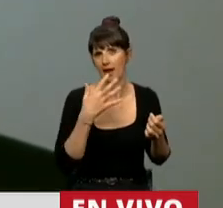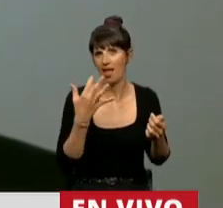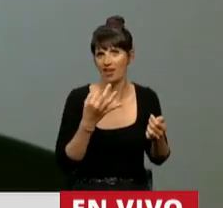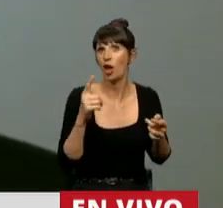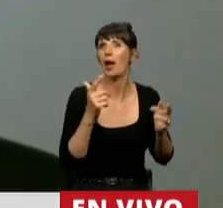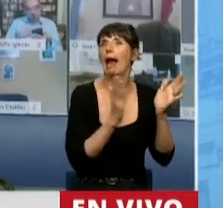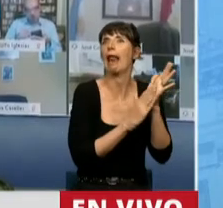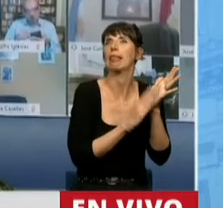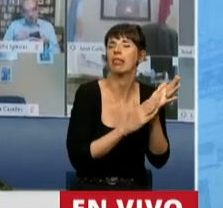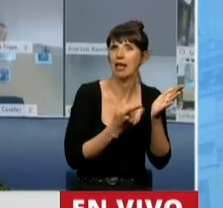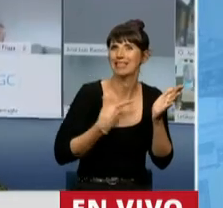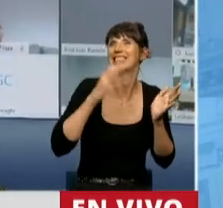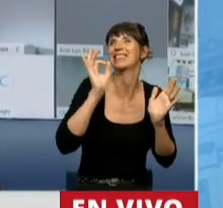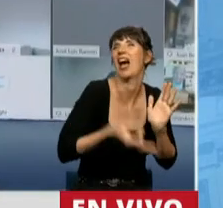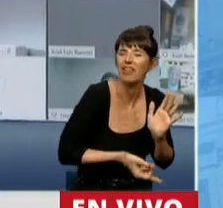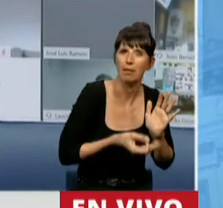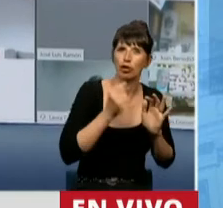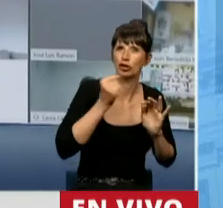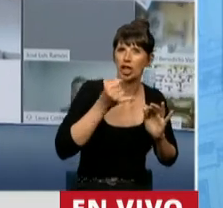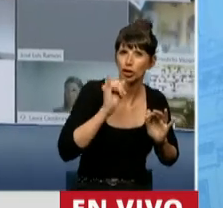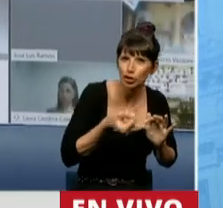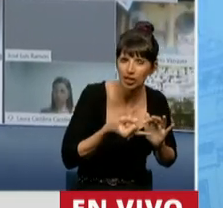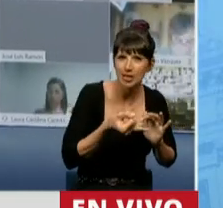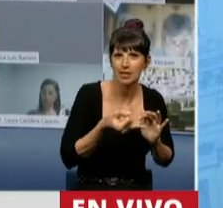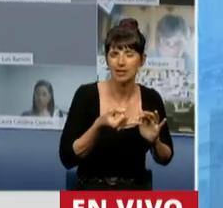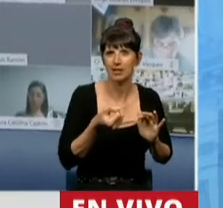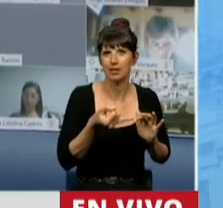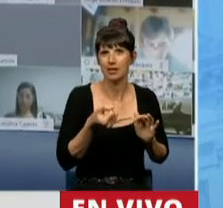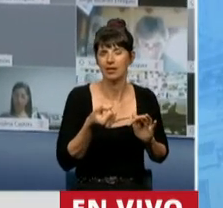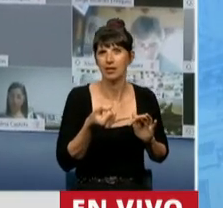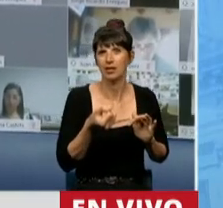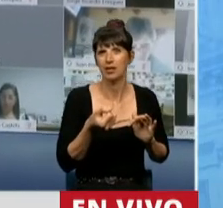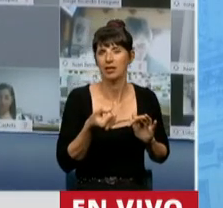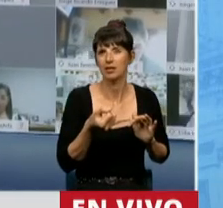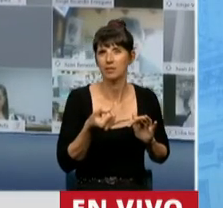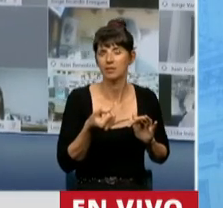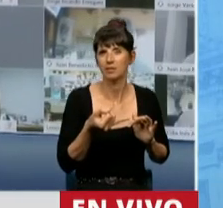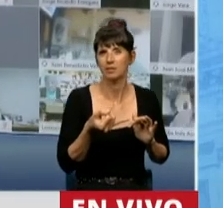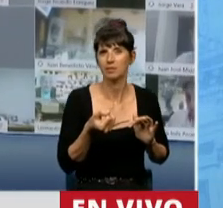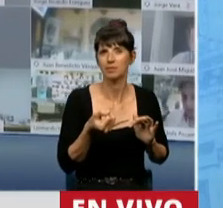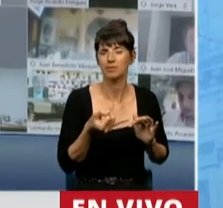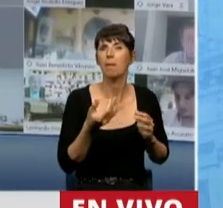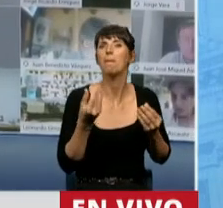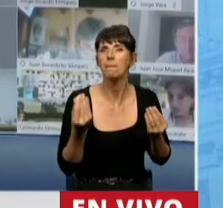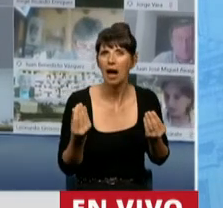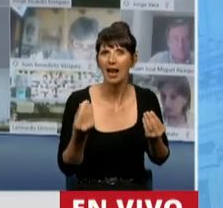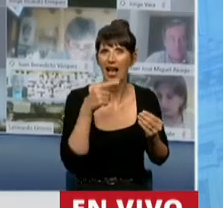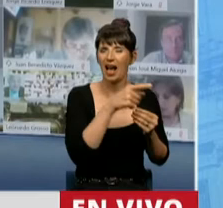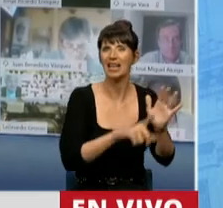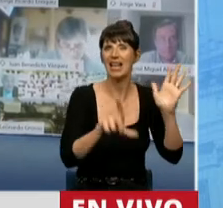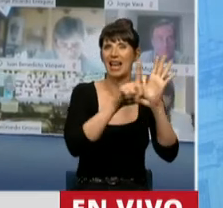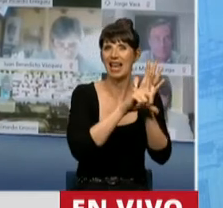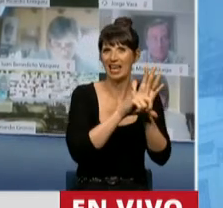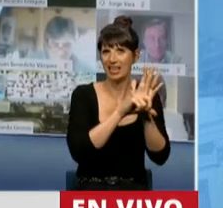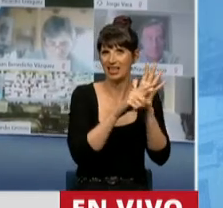garantía, ninguna certeza, ningún elemento cierto que nos haga creer que esta ley por sí